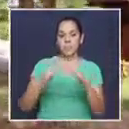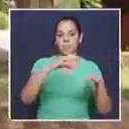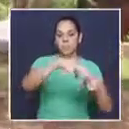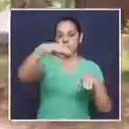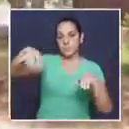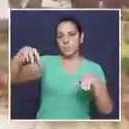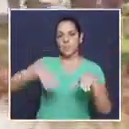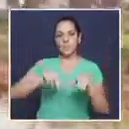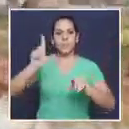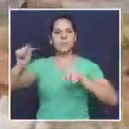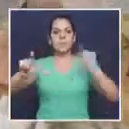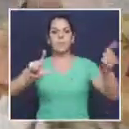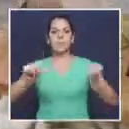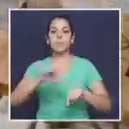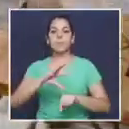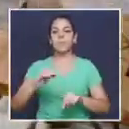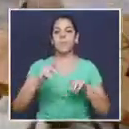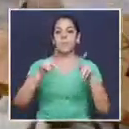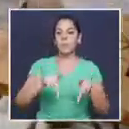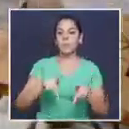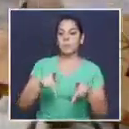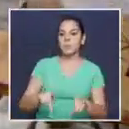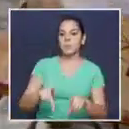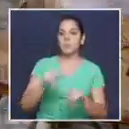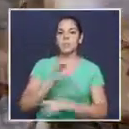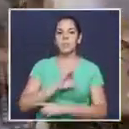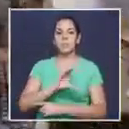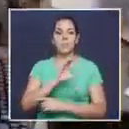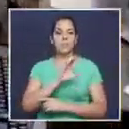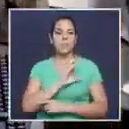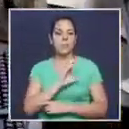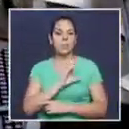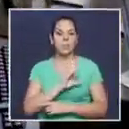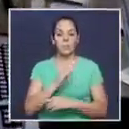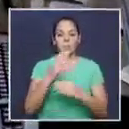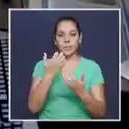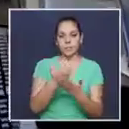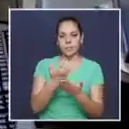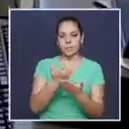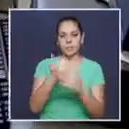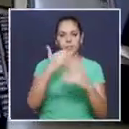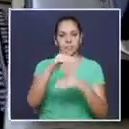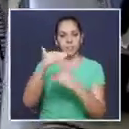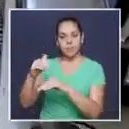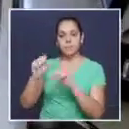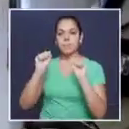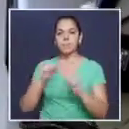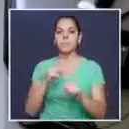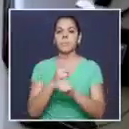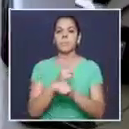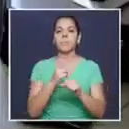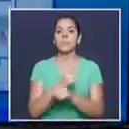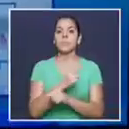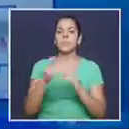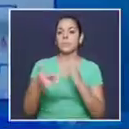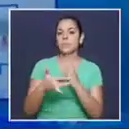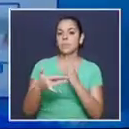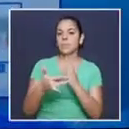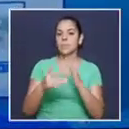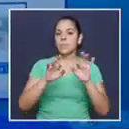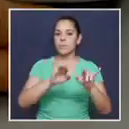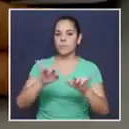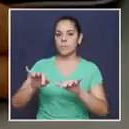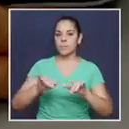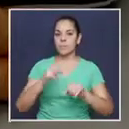comunidades rurales y personas de condiciones económicas limitadas, podrán hacer uso de la tecnología digital para potenciar